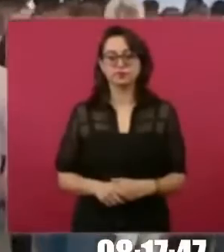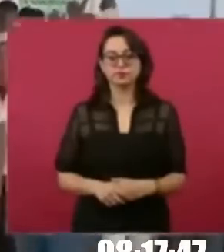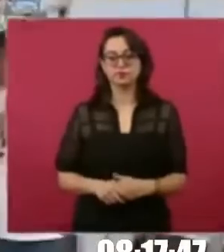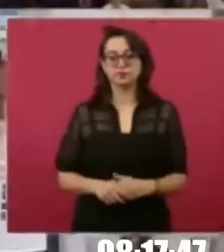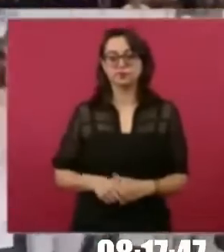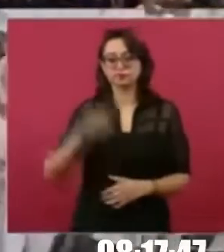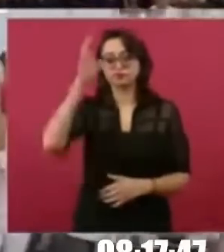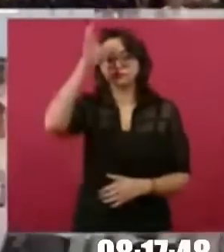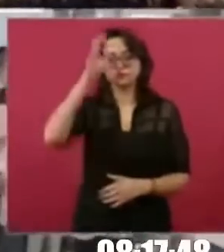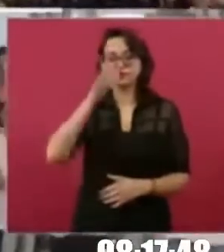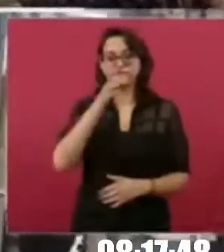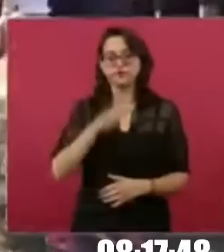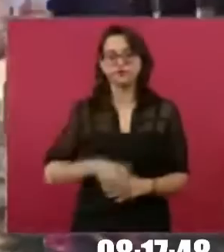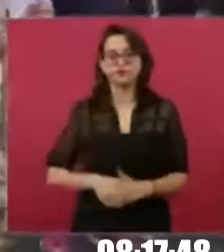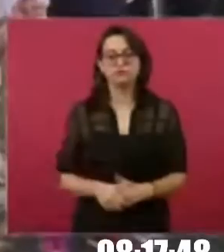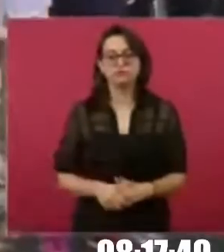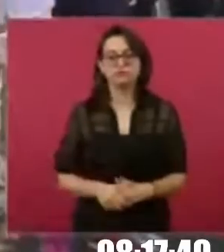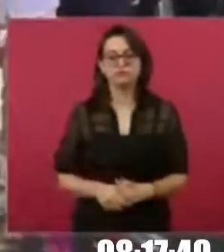Coahuila